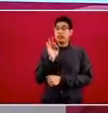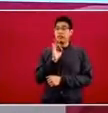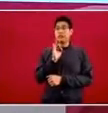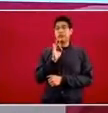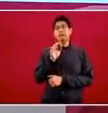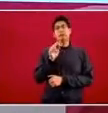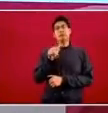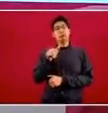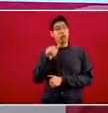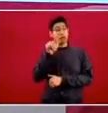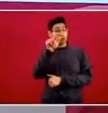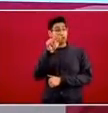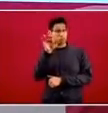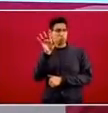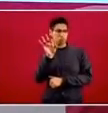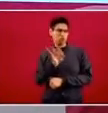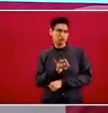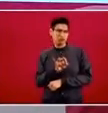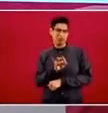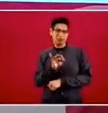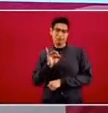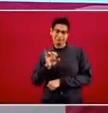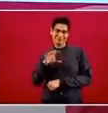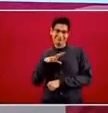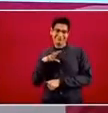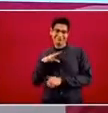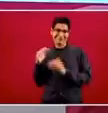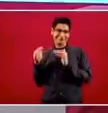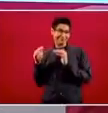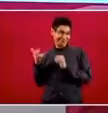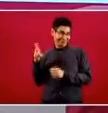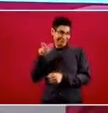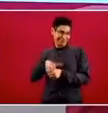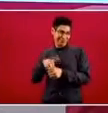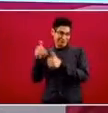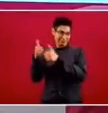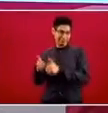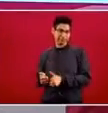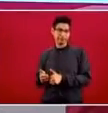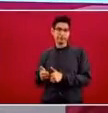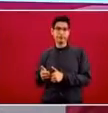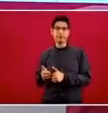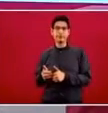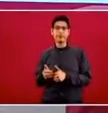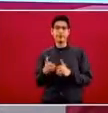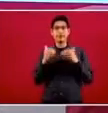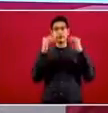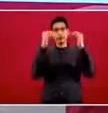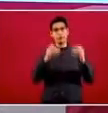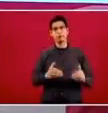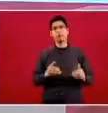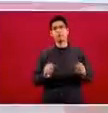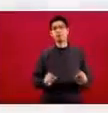manera. En la siguiente diapositiva vemos. Okay, next slide, please. In this next slide, we can see